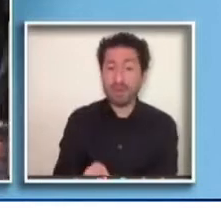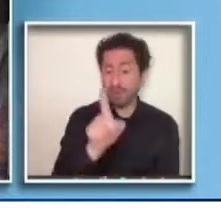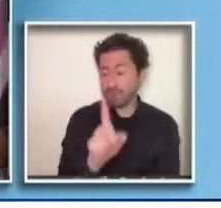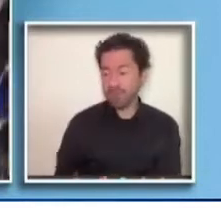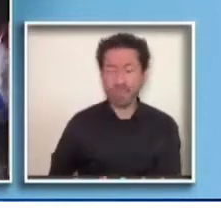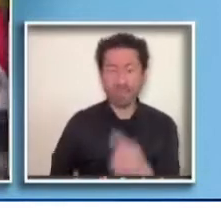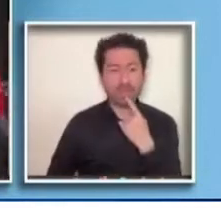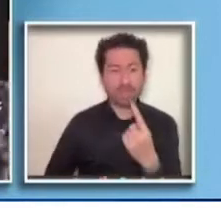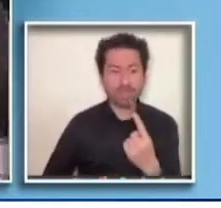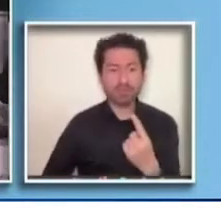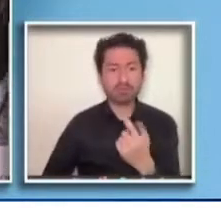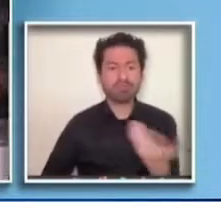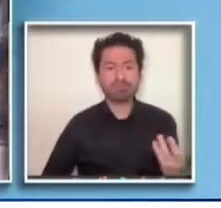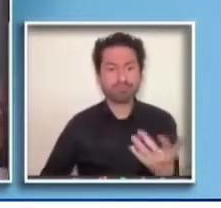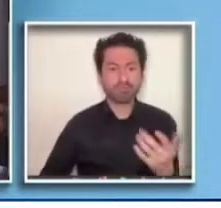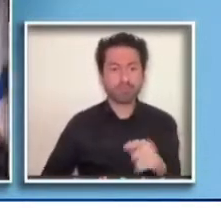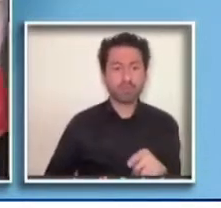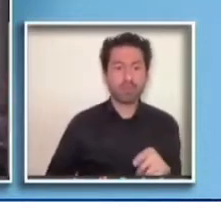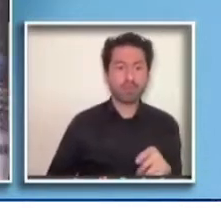de la depresión de la década del 30.